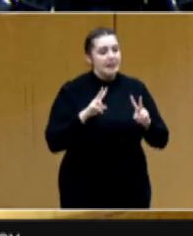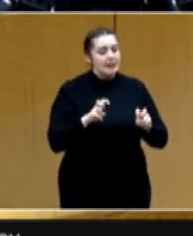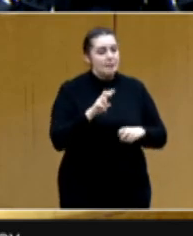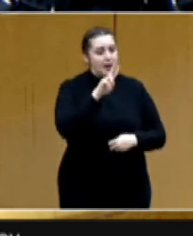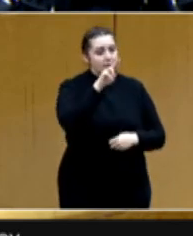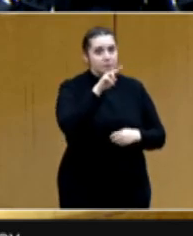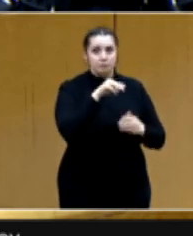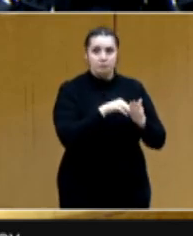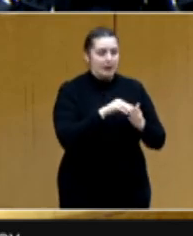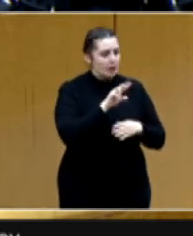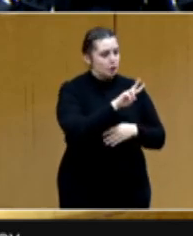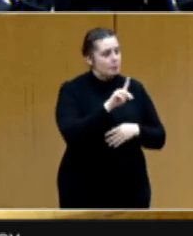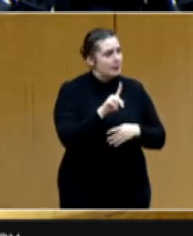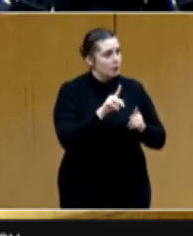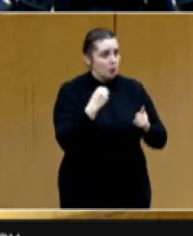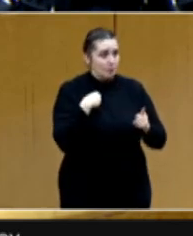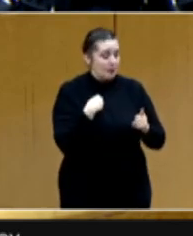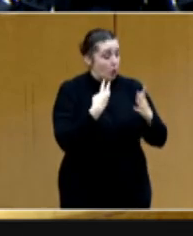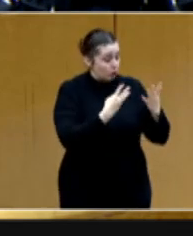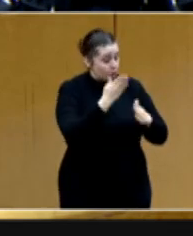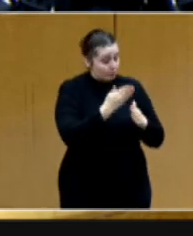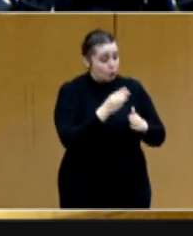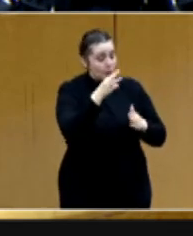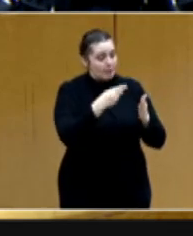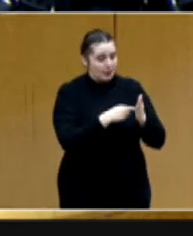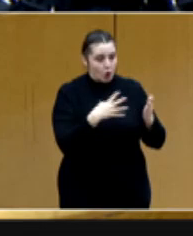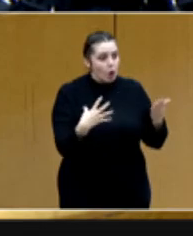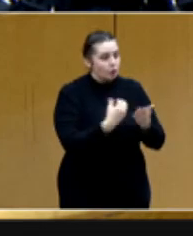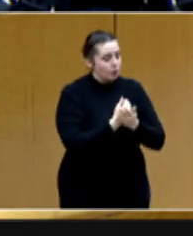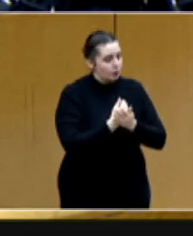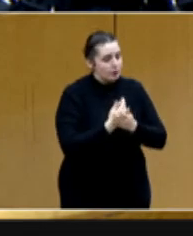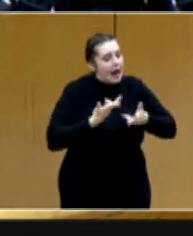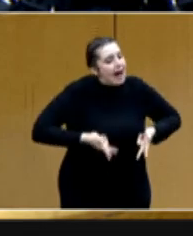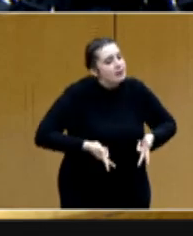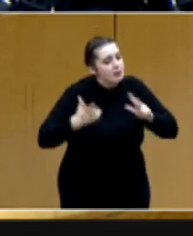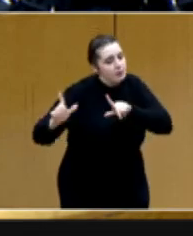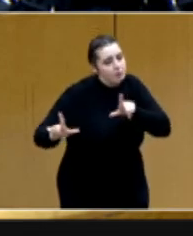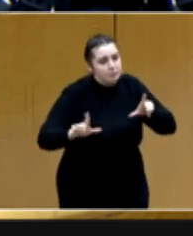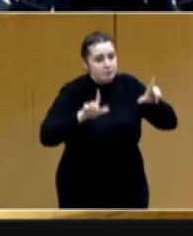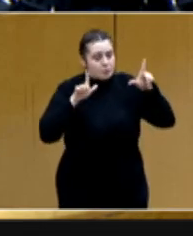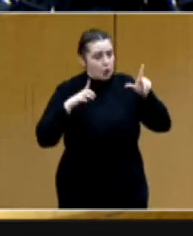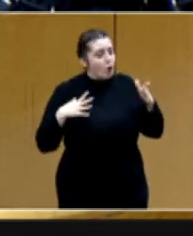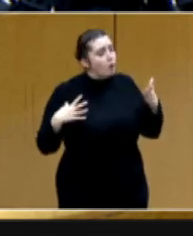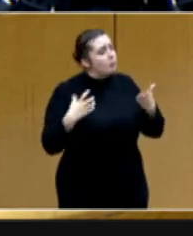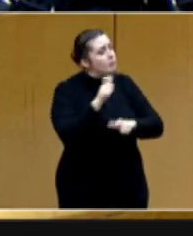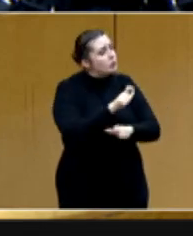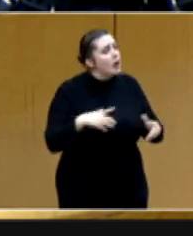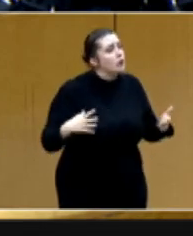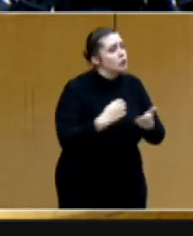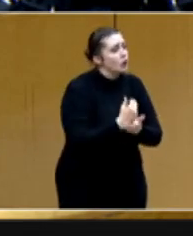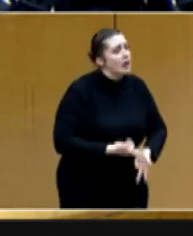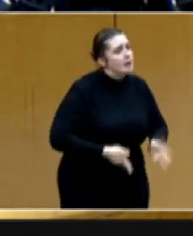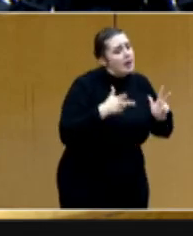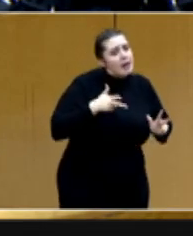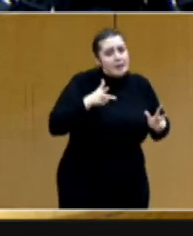no podía ser menos todas las personas tenemos idénticos derechos y libertades todos